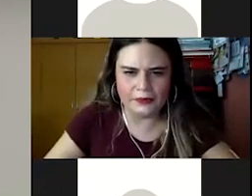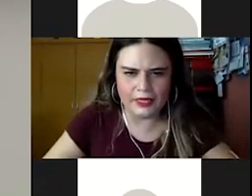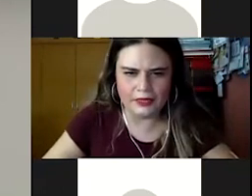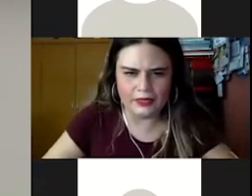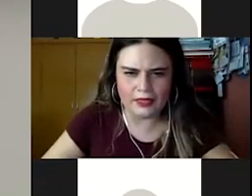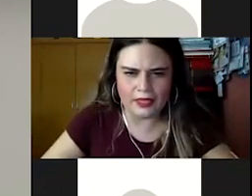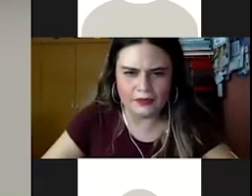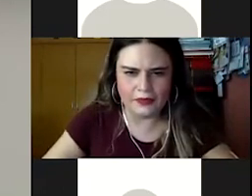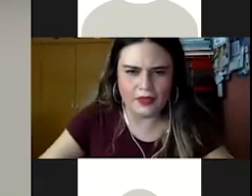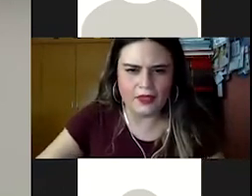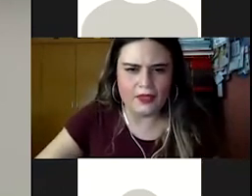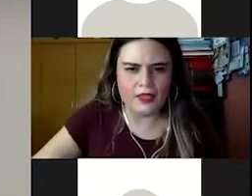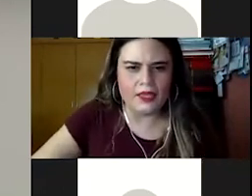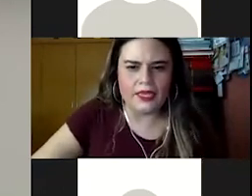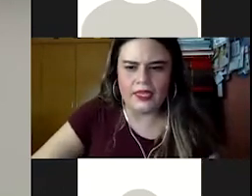acá